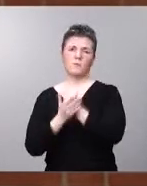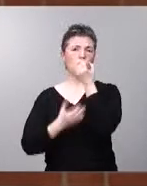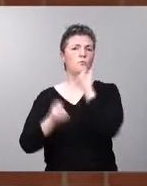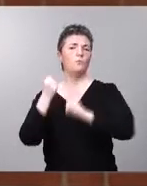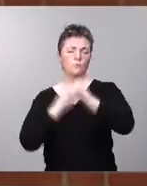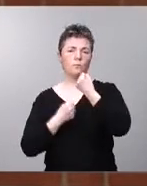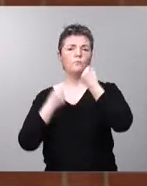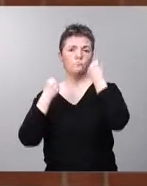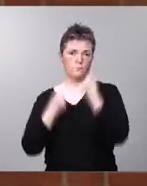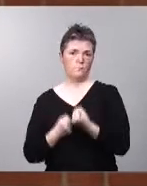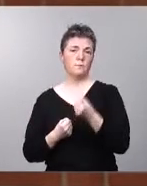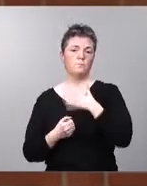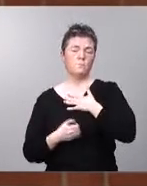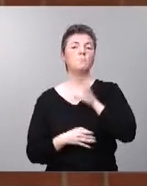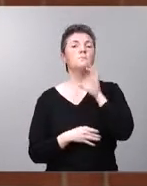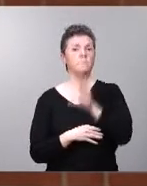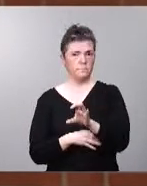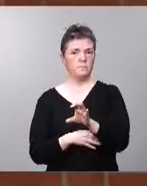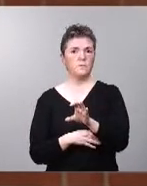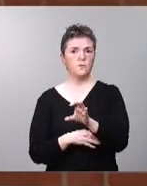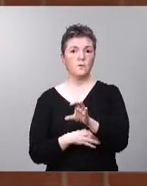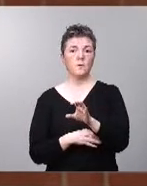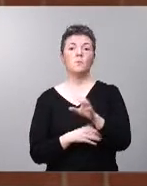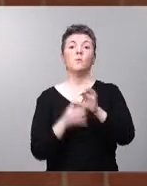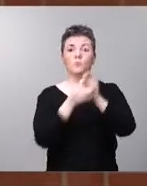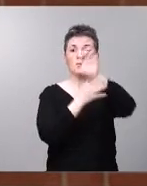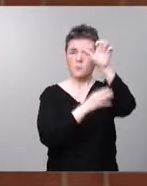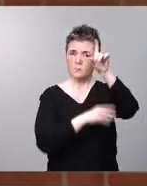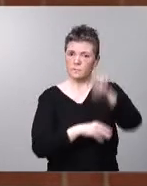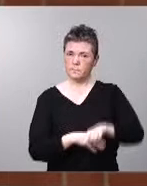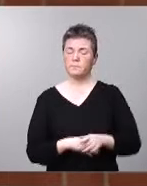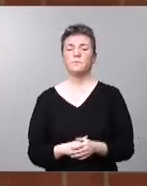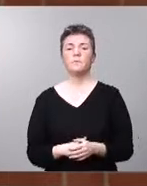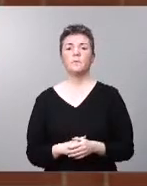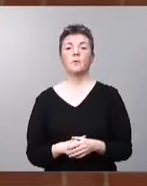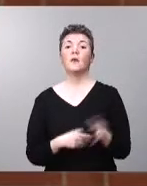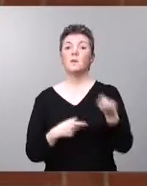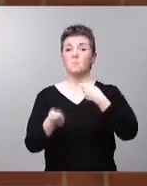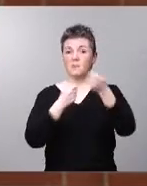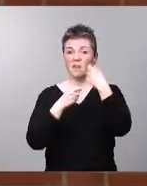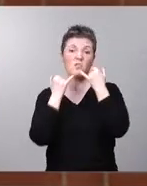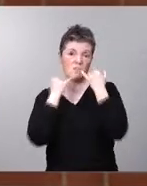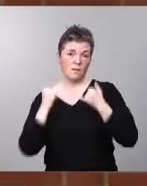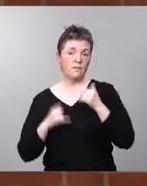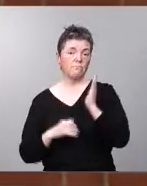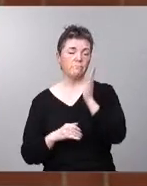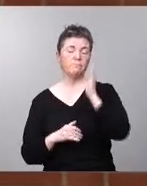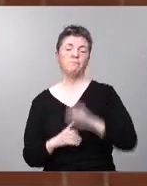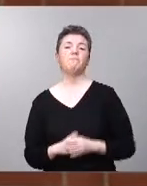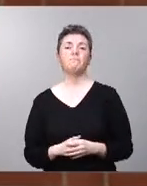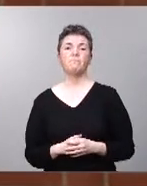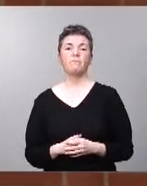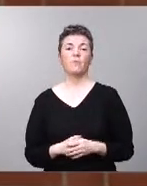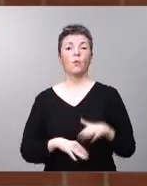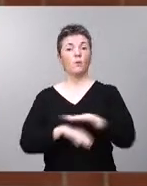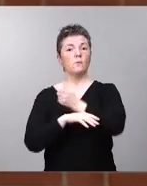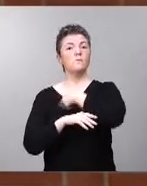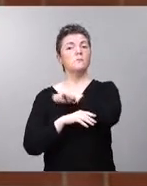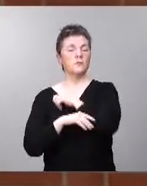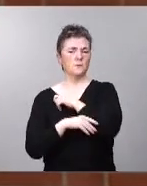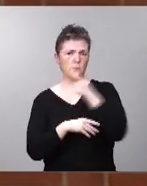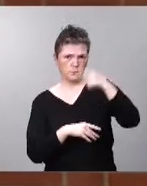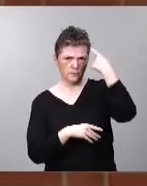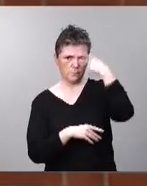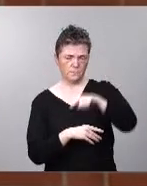nuestro país y en la unión europea especialmente en los mercados energéticos el gobierno de españa' como saben ustedes en